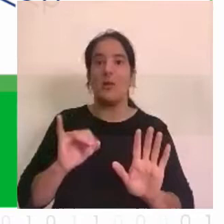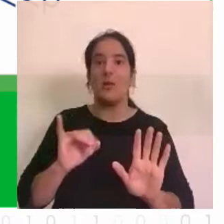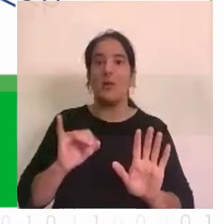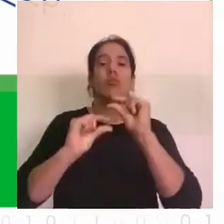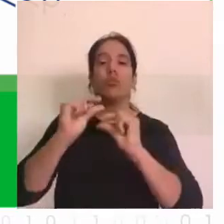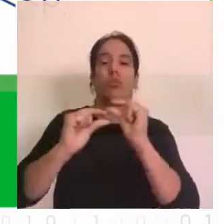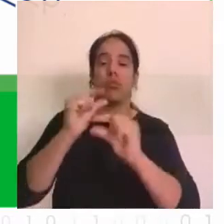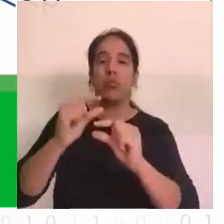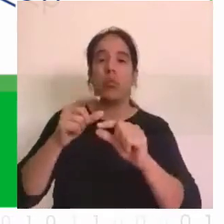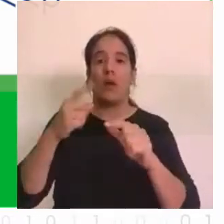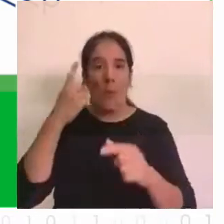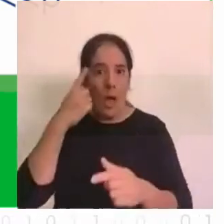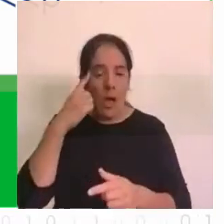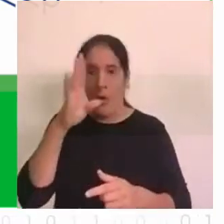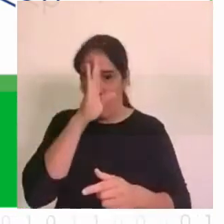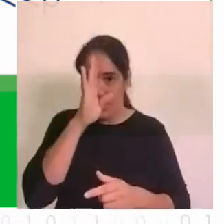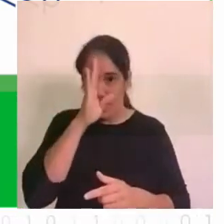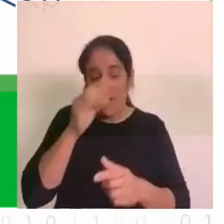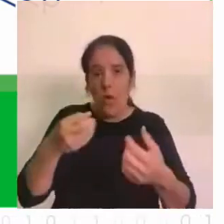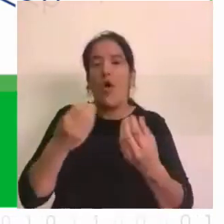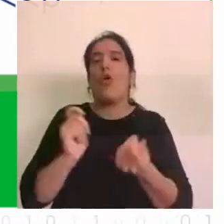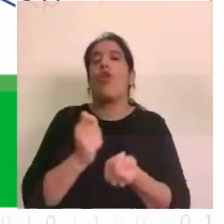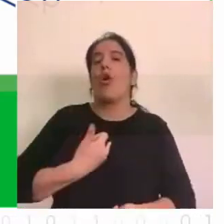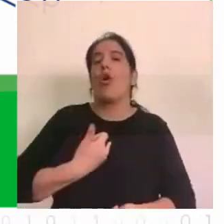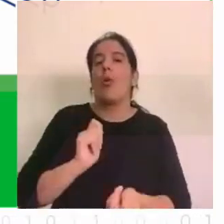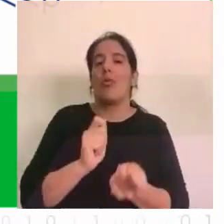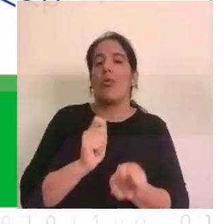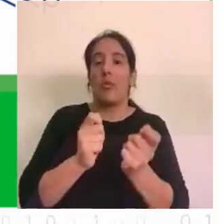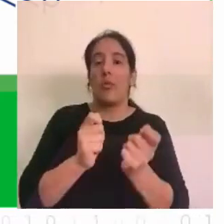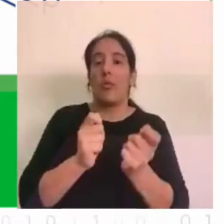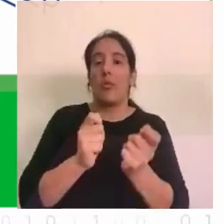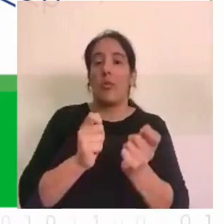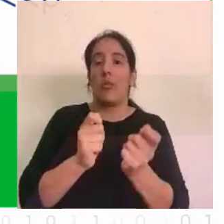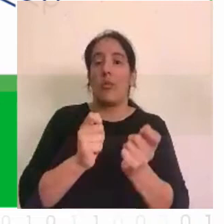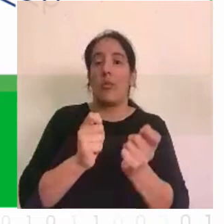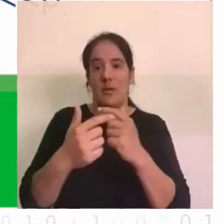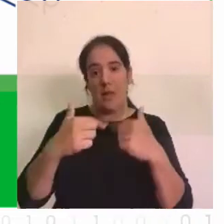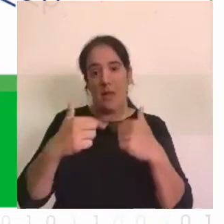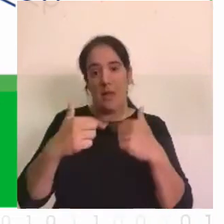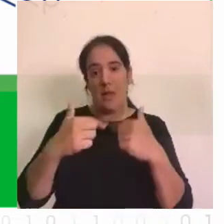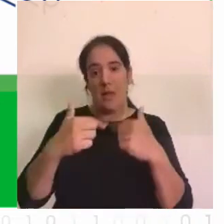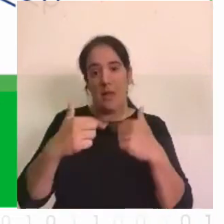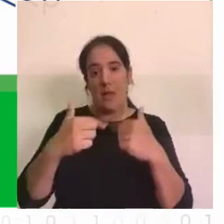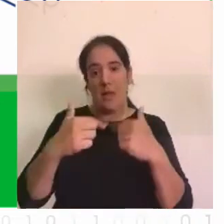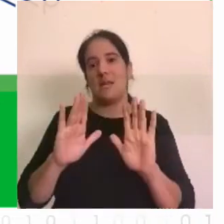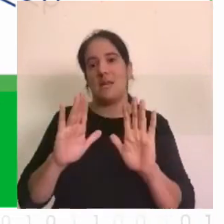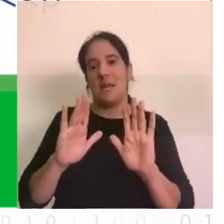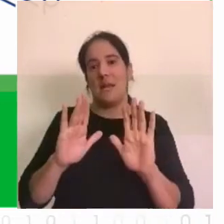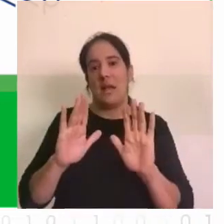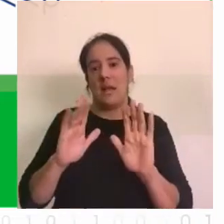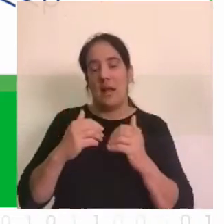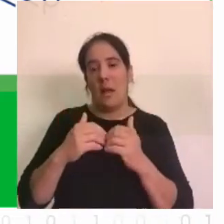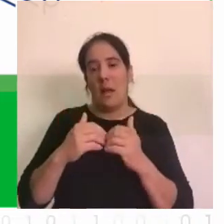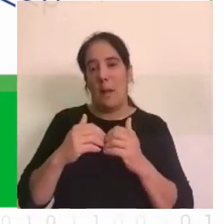y sobre todo las redes neuronales empiezan recién a jugar un poco el partido a la estadística más clásica o el